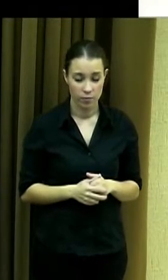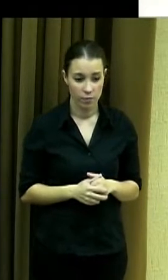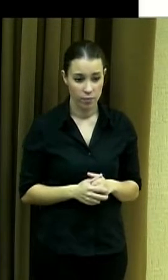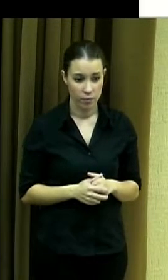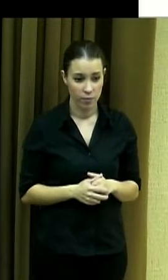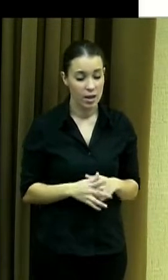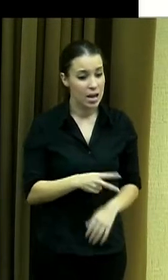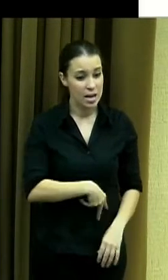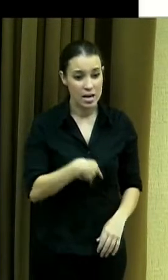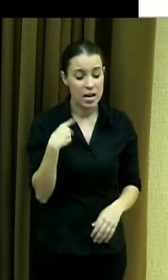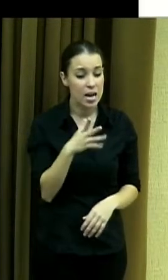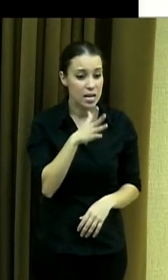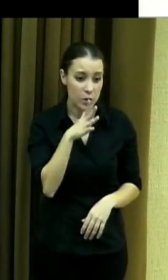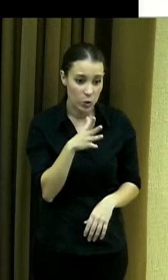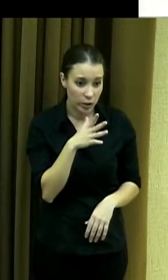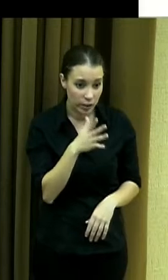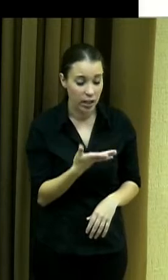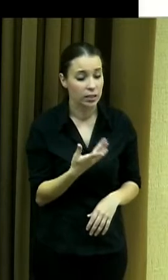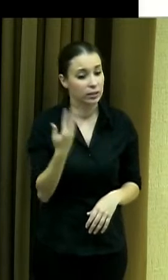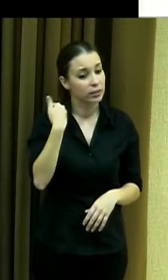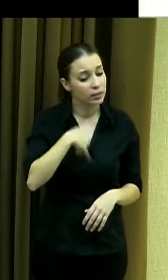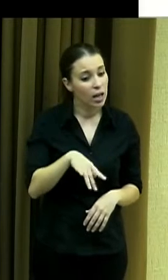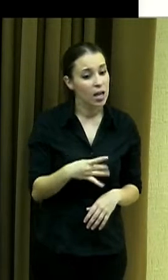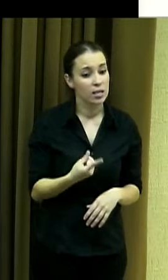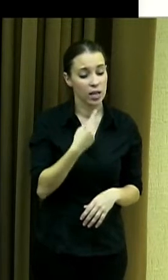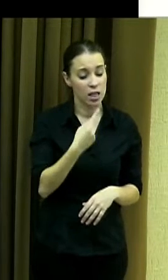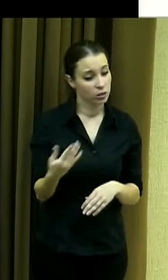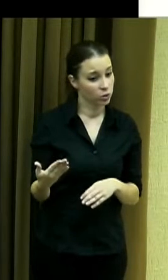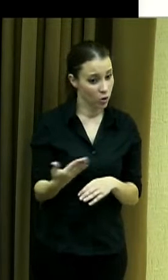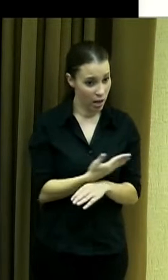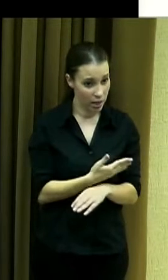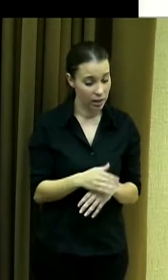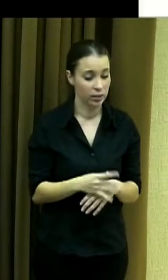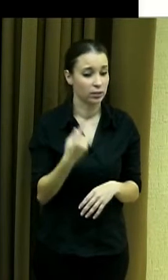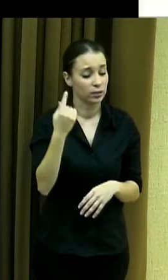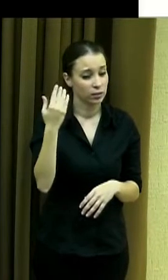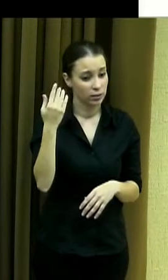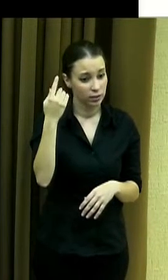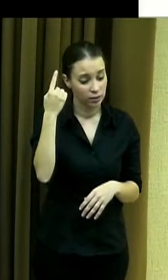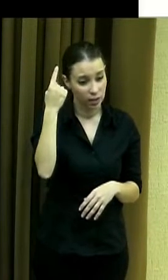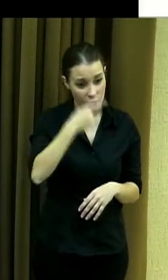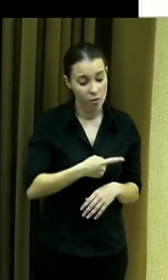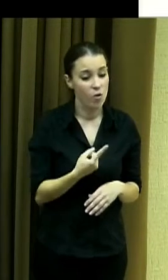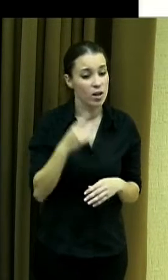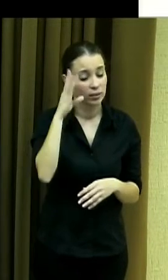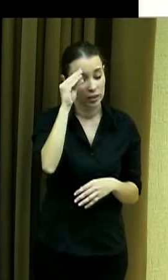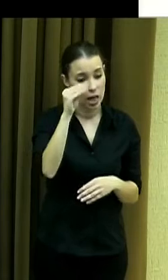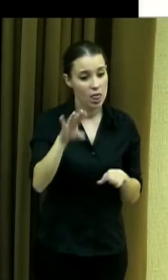Como en general la etiología, como ya se ha comentado previamente, sabemos que la inteligencia global va a depender en